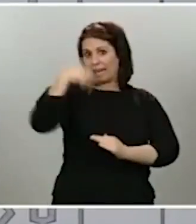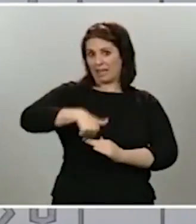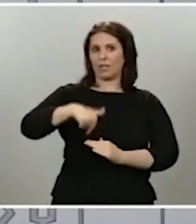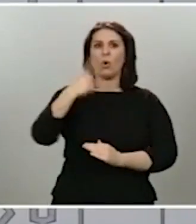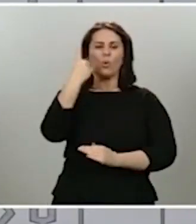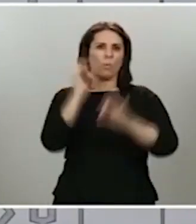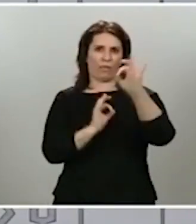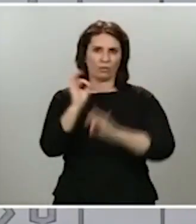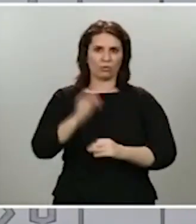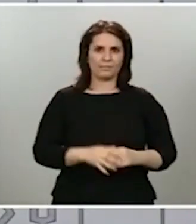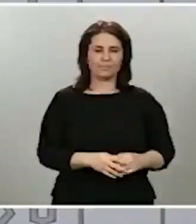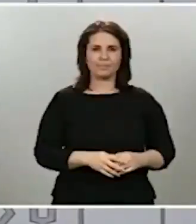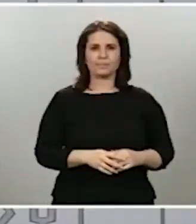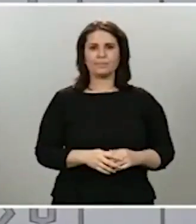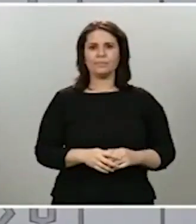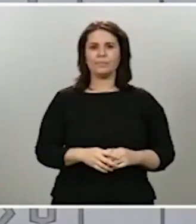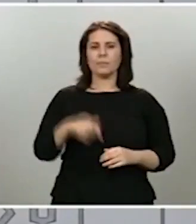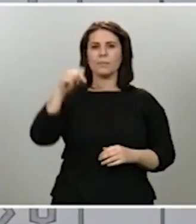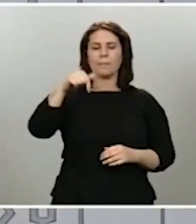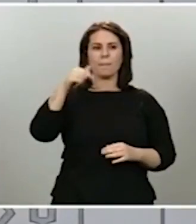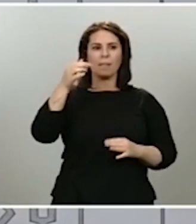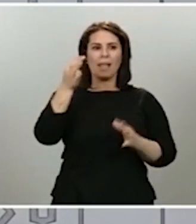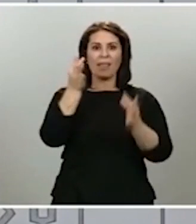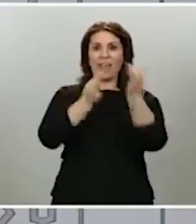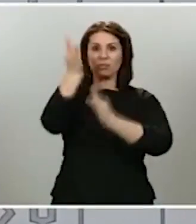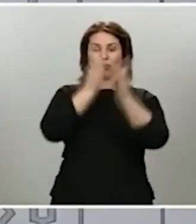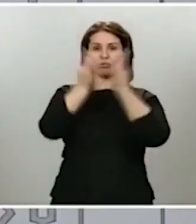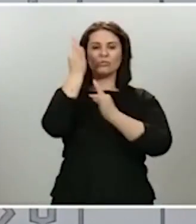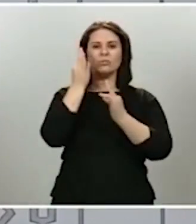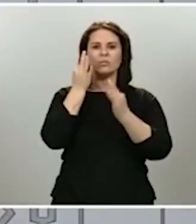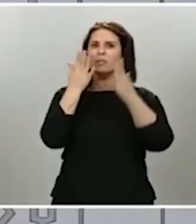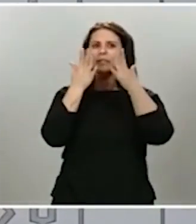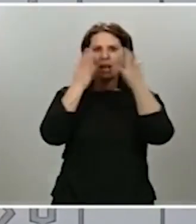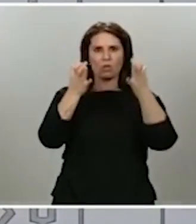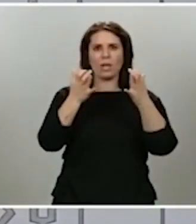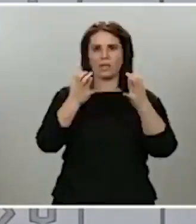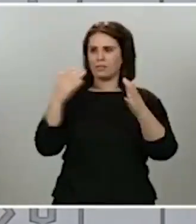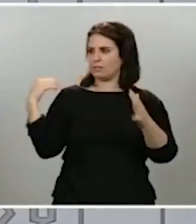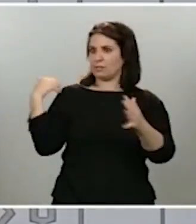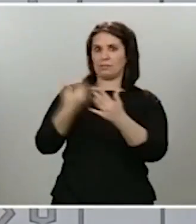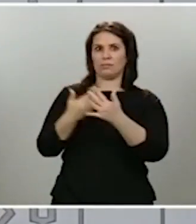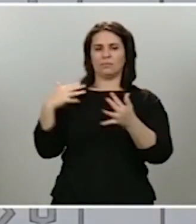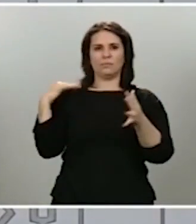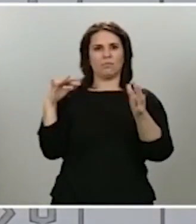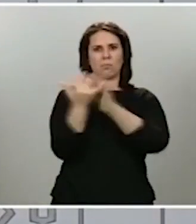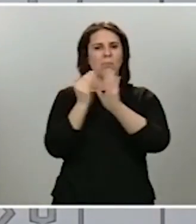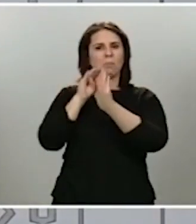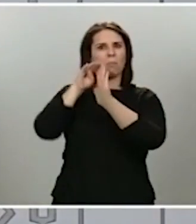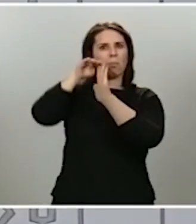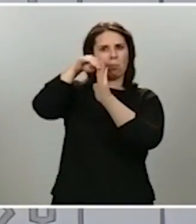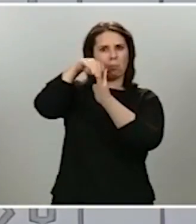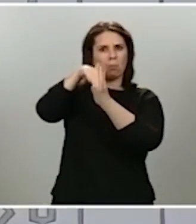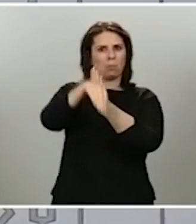vienen en la línea descendente, clara y favorable que estamos viendo los días